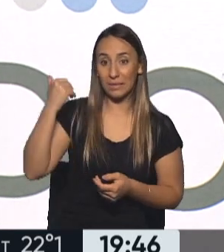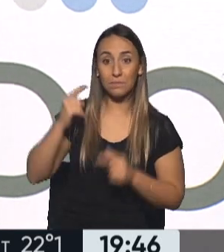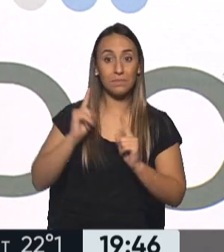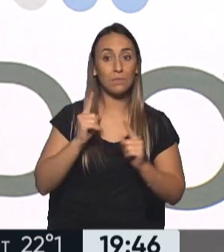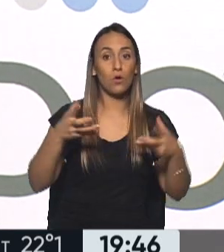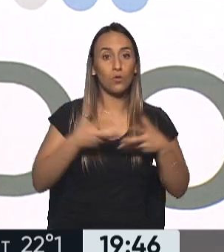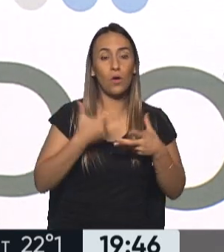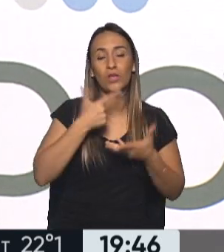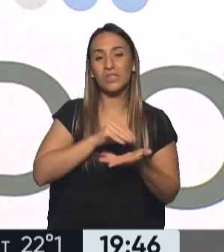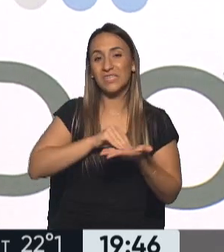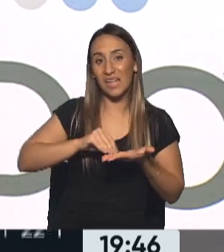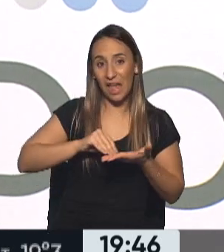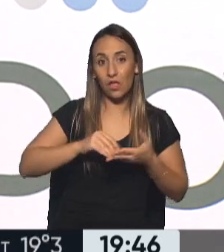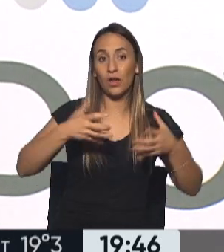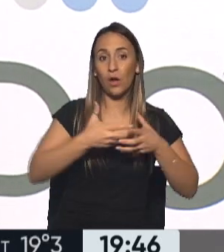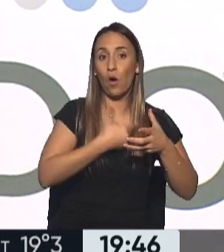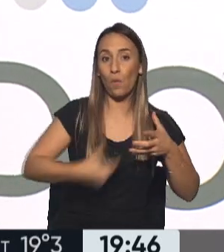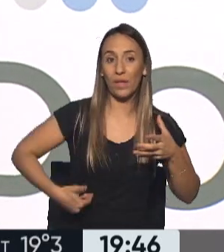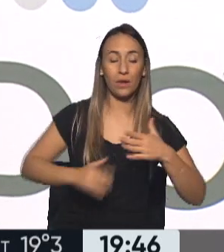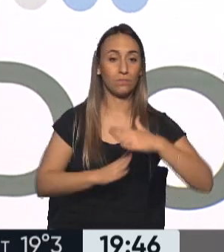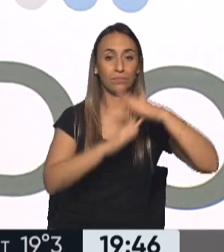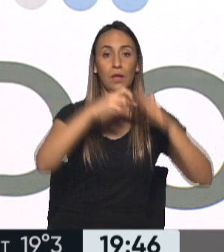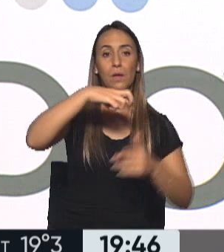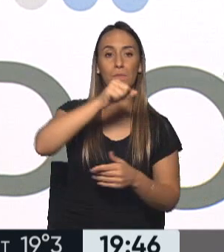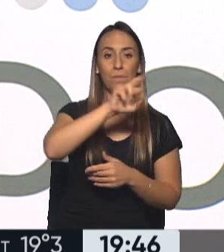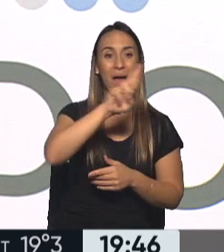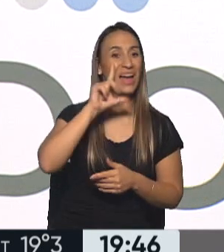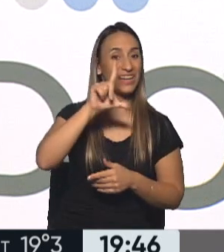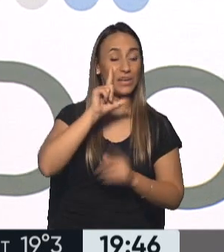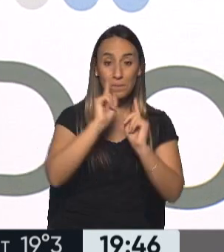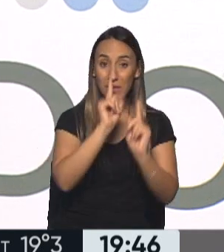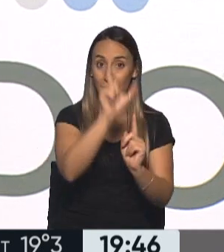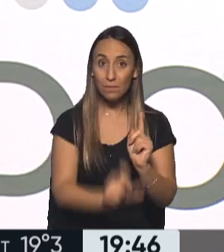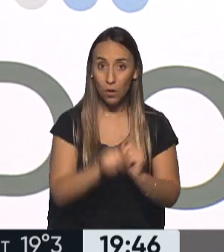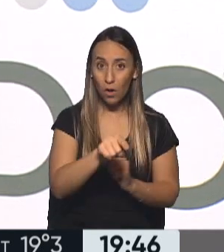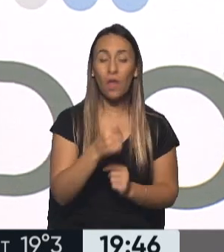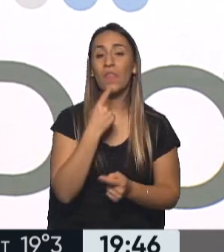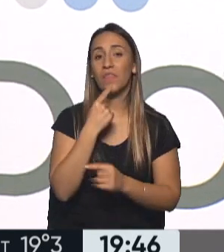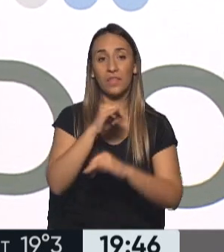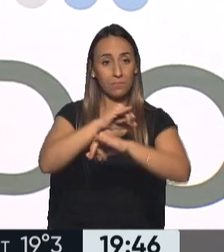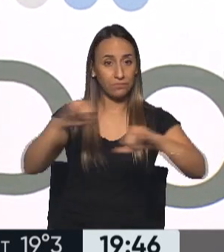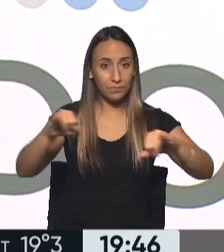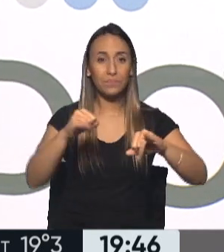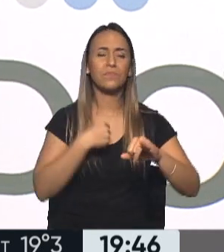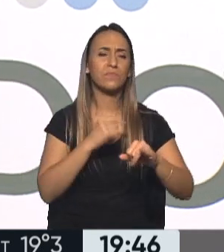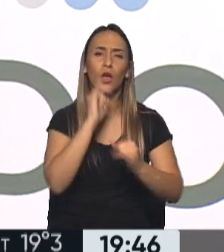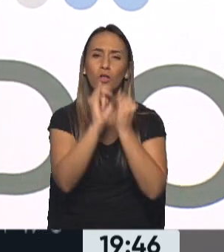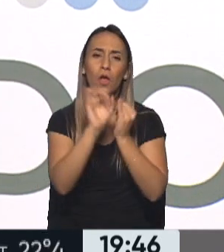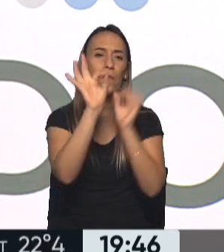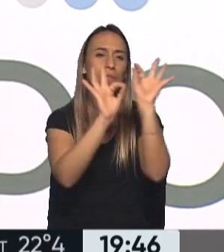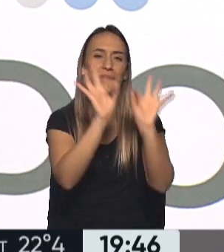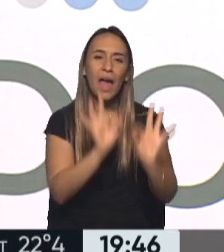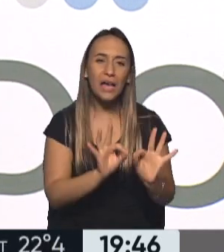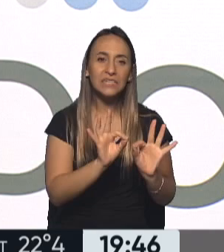senadores del oficialismo encabezados por Oscar Parrilli. Fue el propio Parrilli quien dio los últimos detalles del